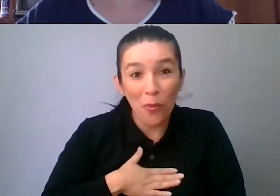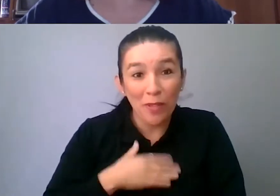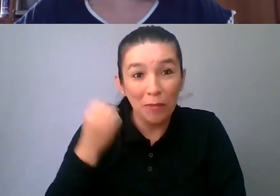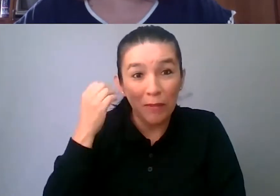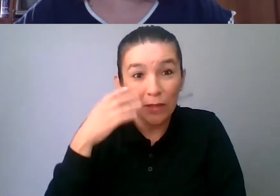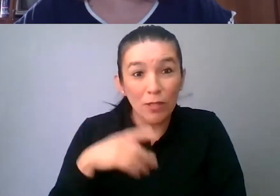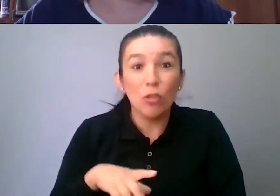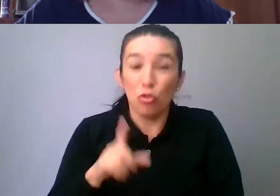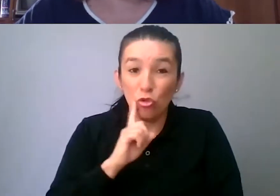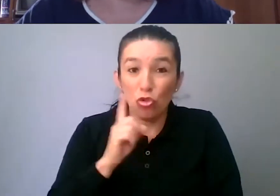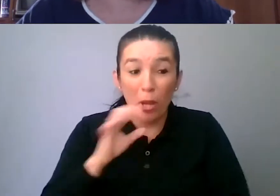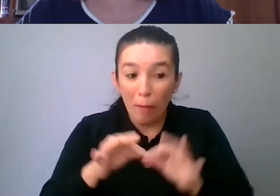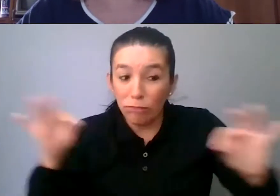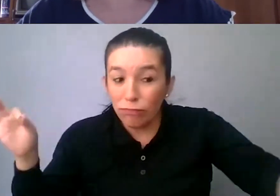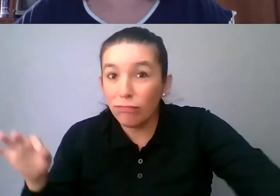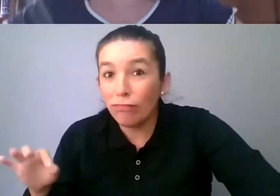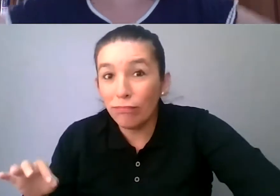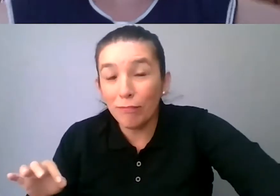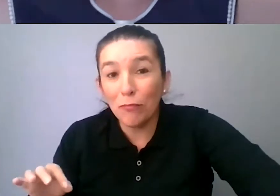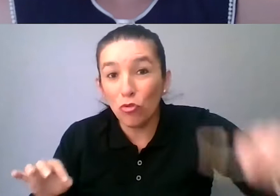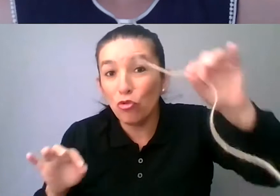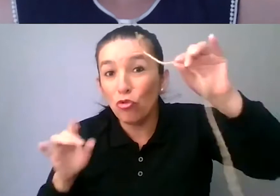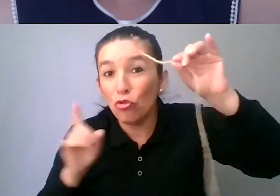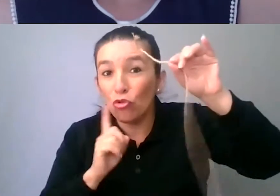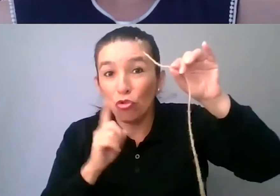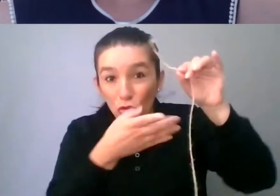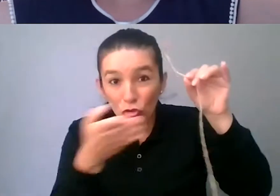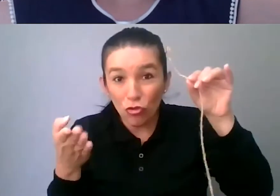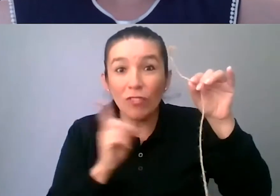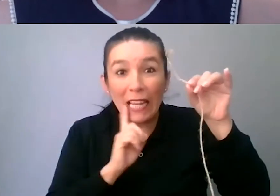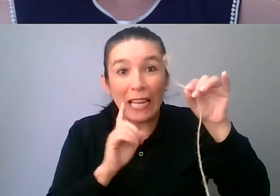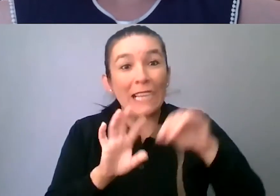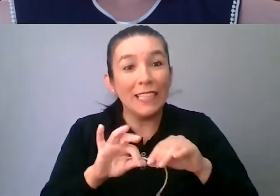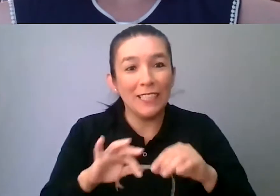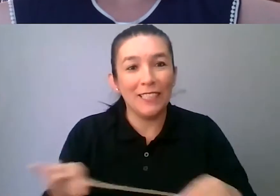¿Tiene su cuerda? Y ¿Tiene su yo tengo cuerda? la mía.